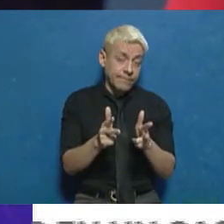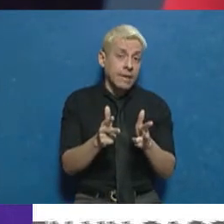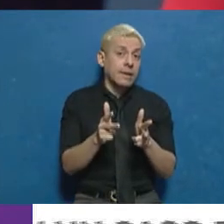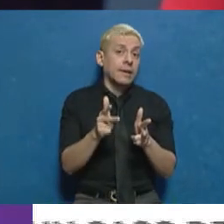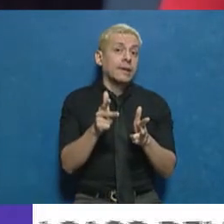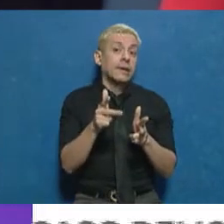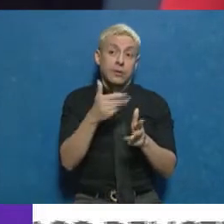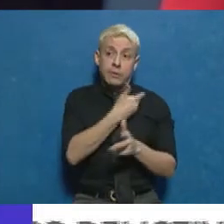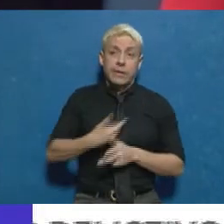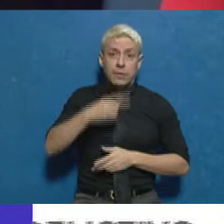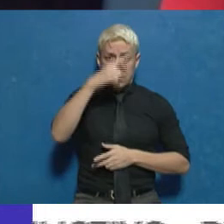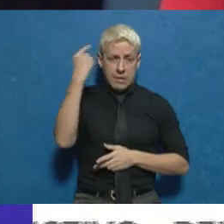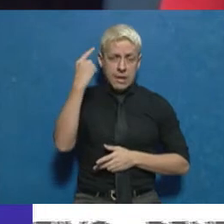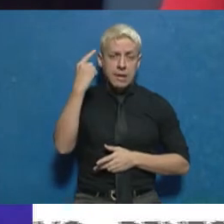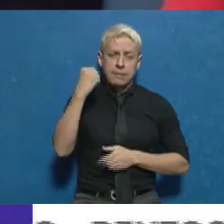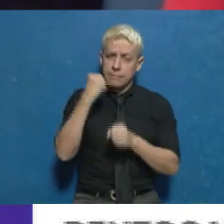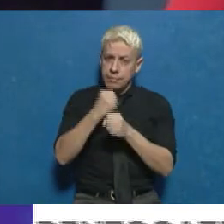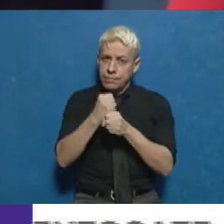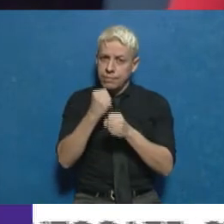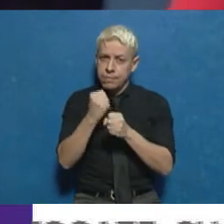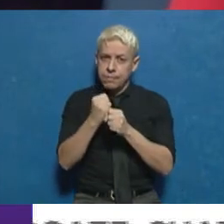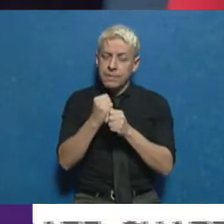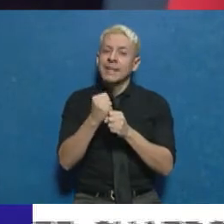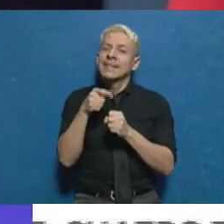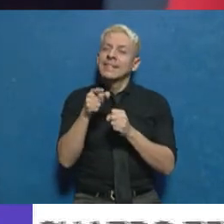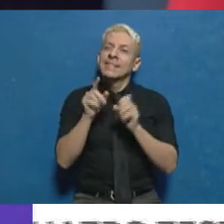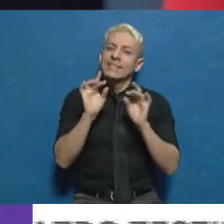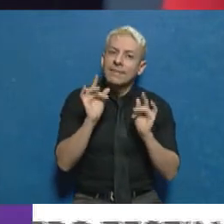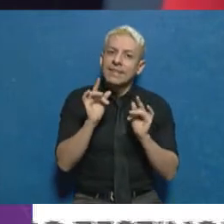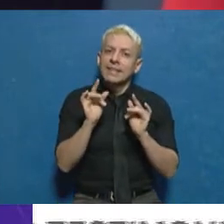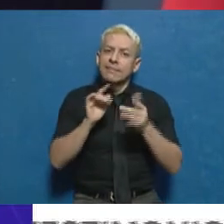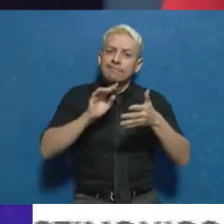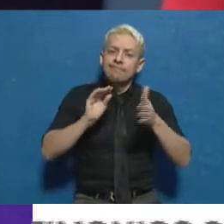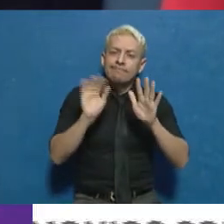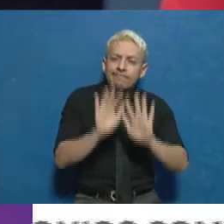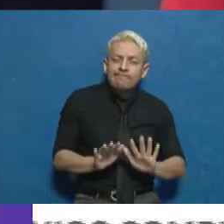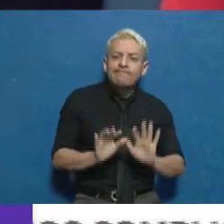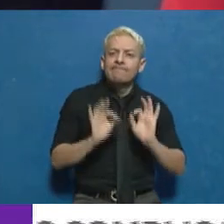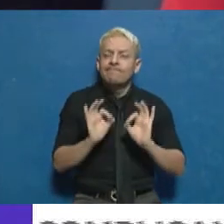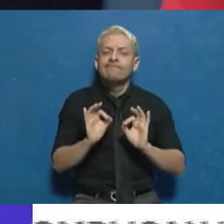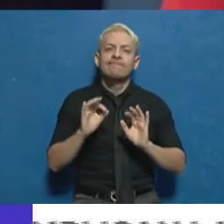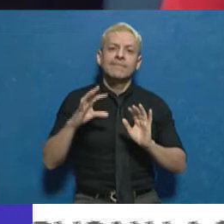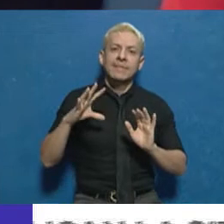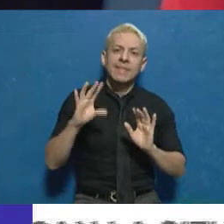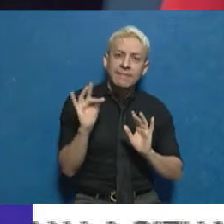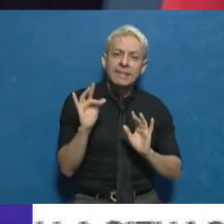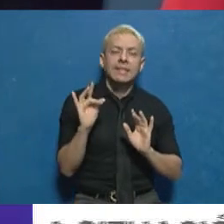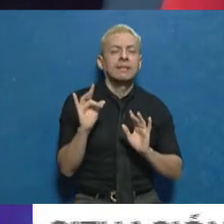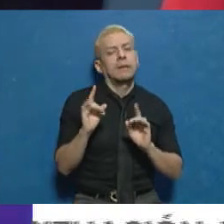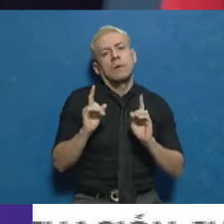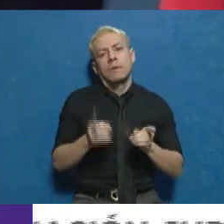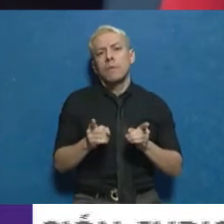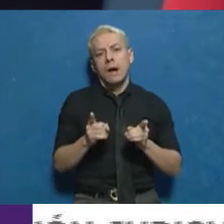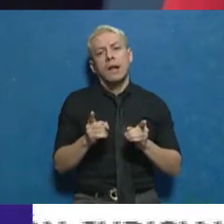en el gobierno nacional para que eso suceda. Es de muy difícil implementación, obviamente, pero yo estoy convencida de que